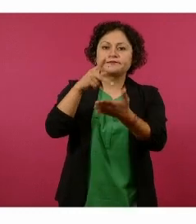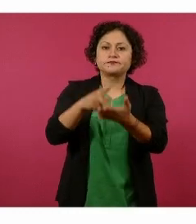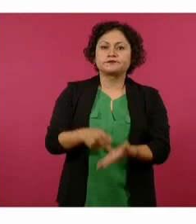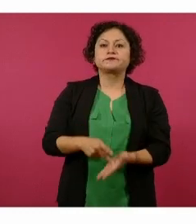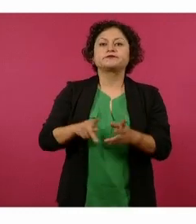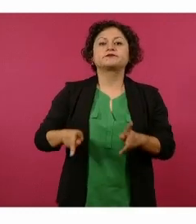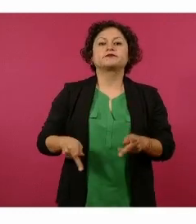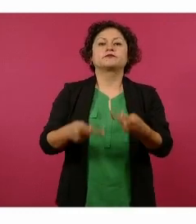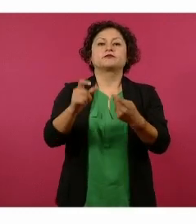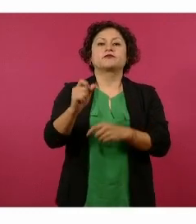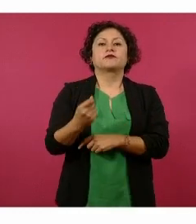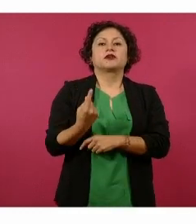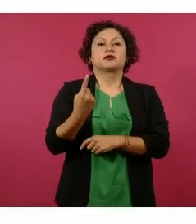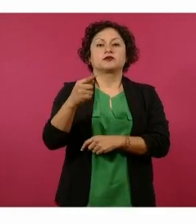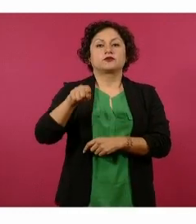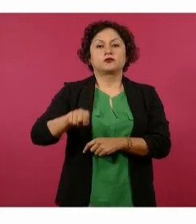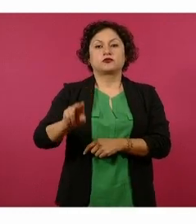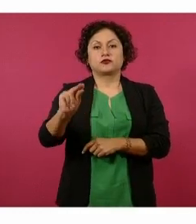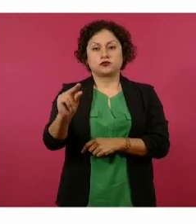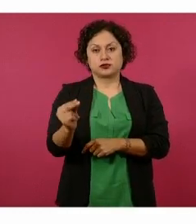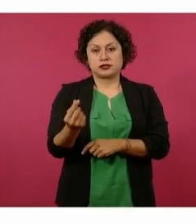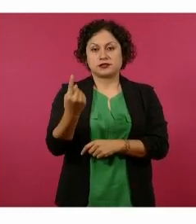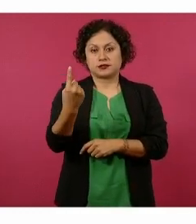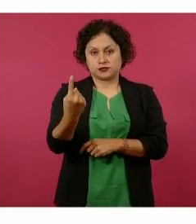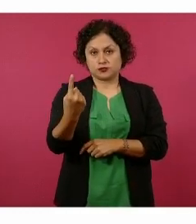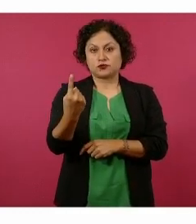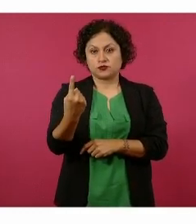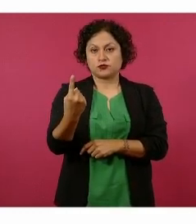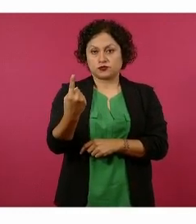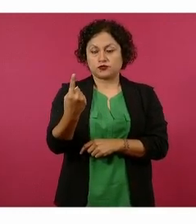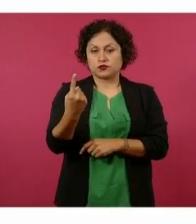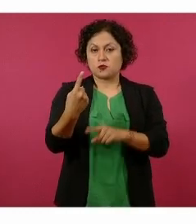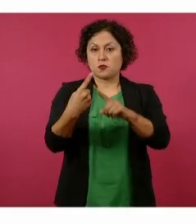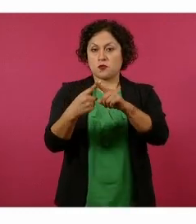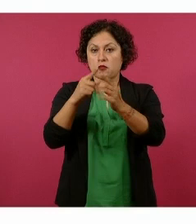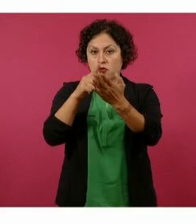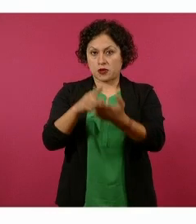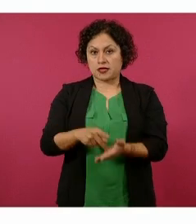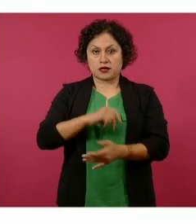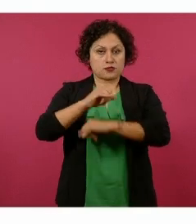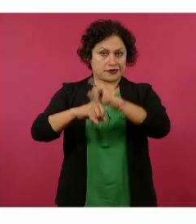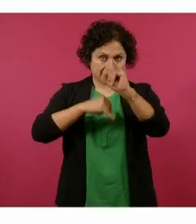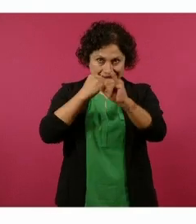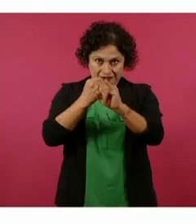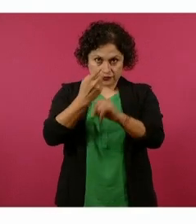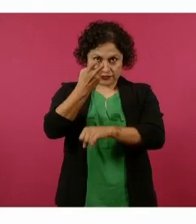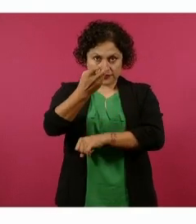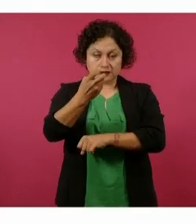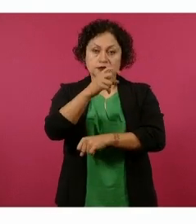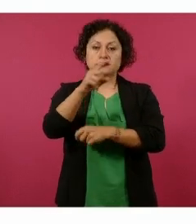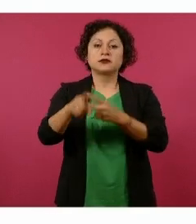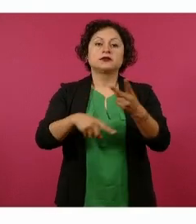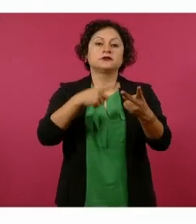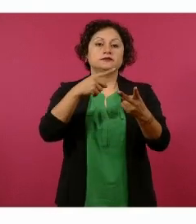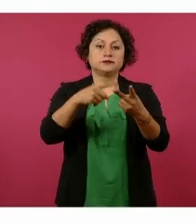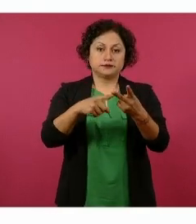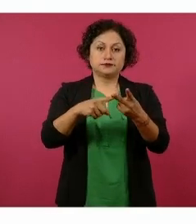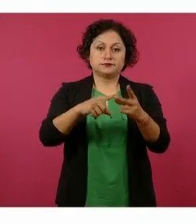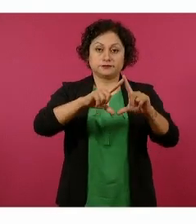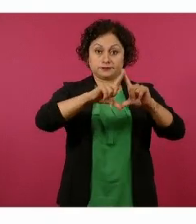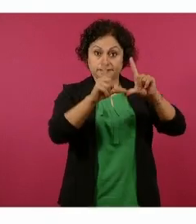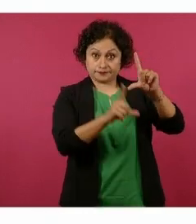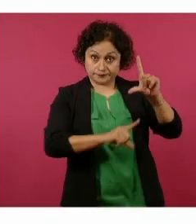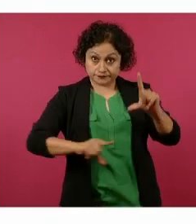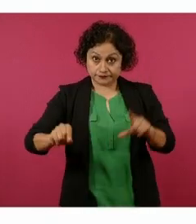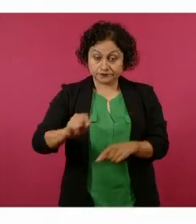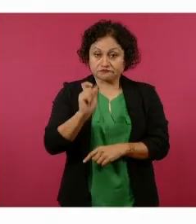a 21 pesos con 81 centavos el kilo a nivel internacional. Sin embargo, en el precio promedio nacional aquí